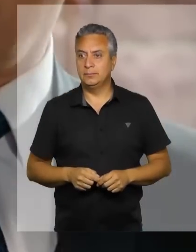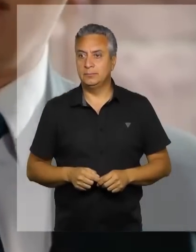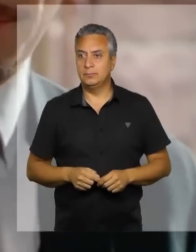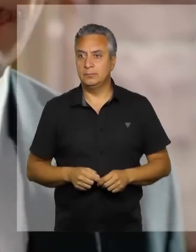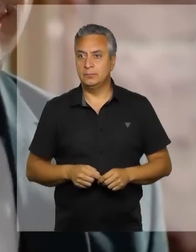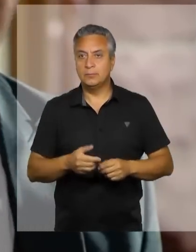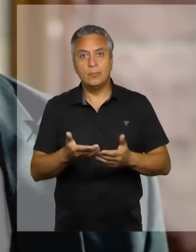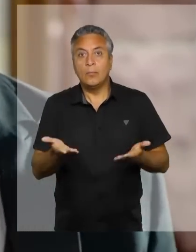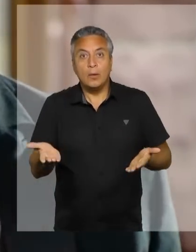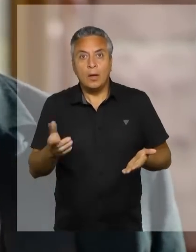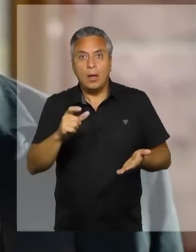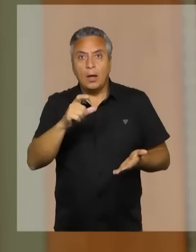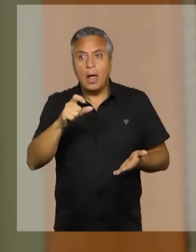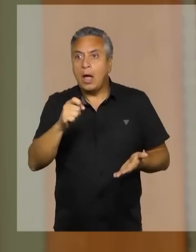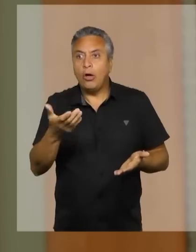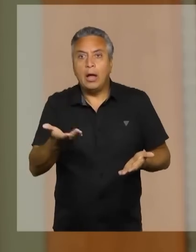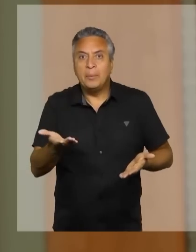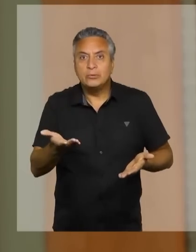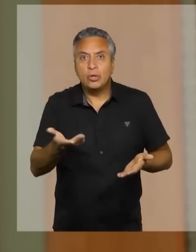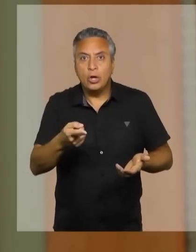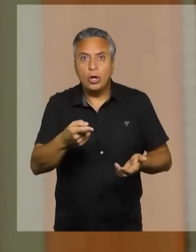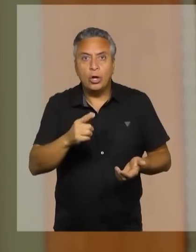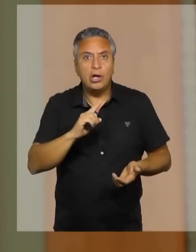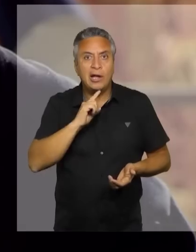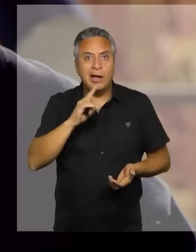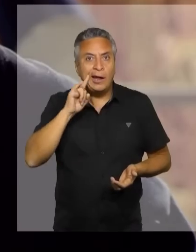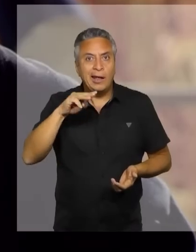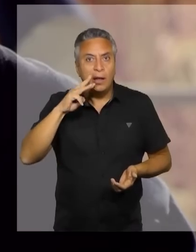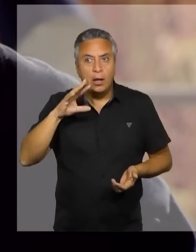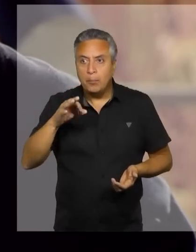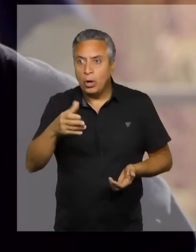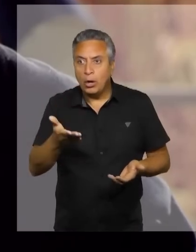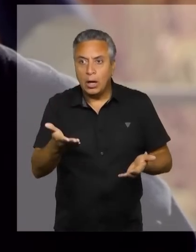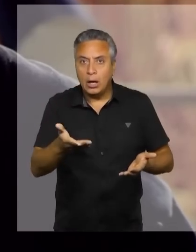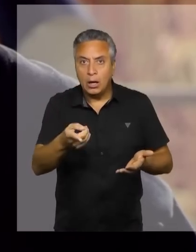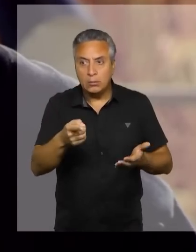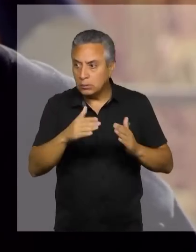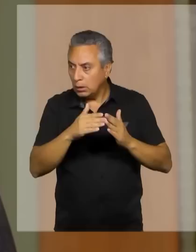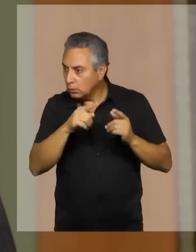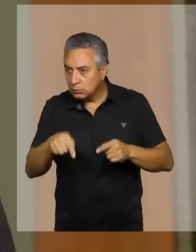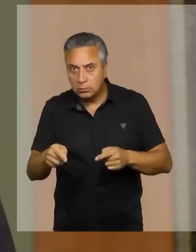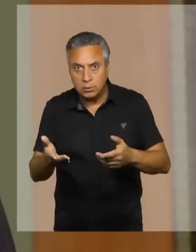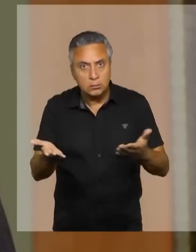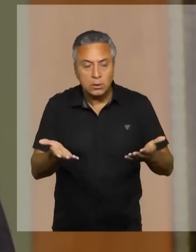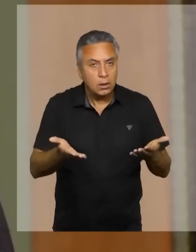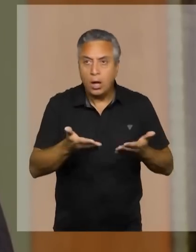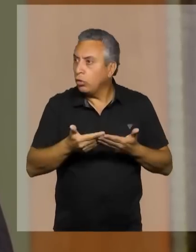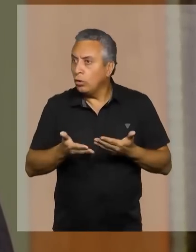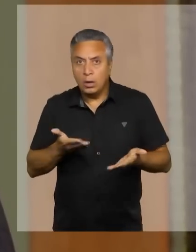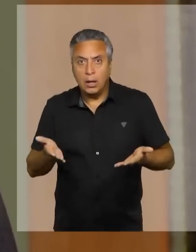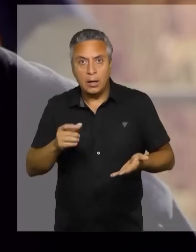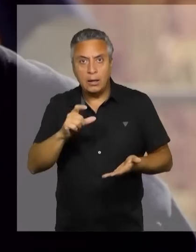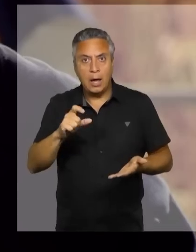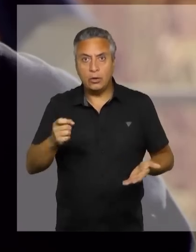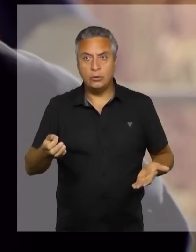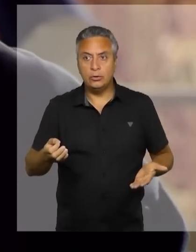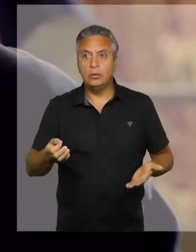¿Y Caco, qué pasó con la quimio? ¿Se la trajo para la casa? ¿La van a hacer acá, en su pieza? ¿Está?